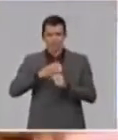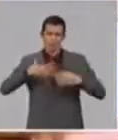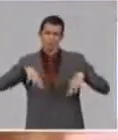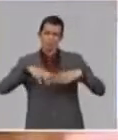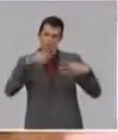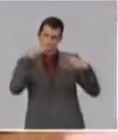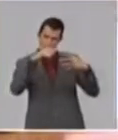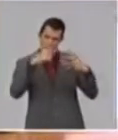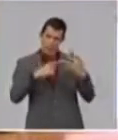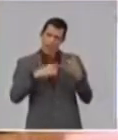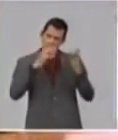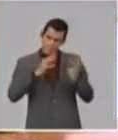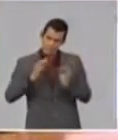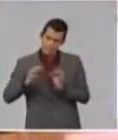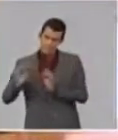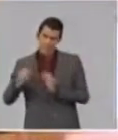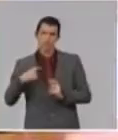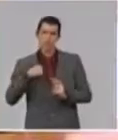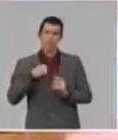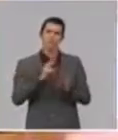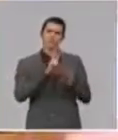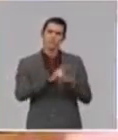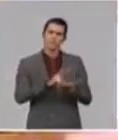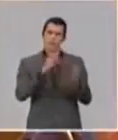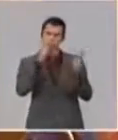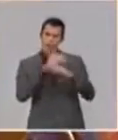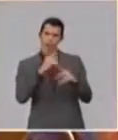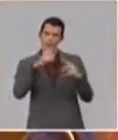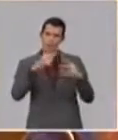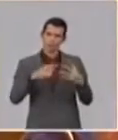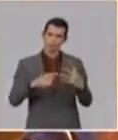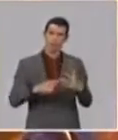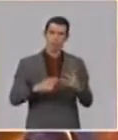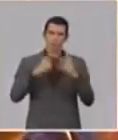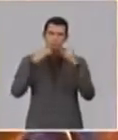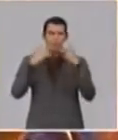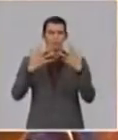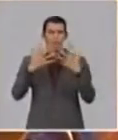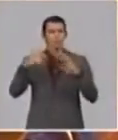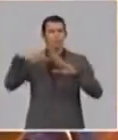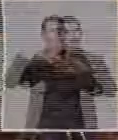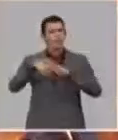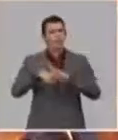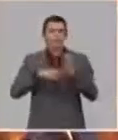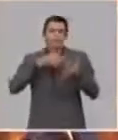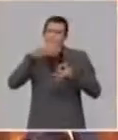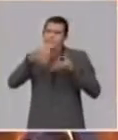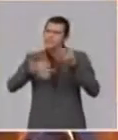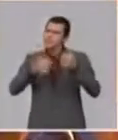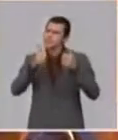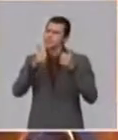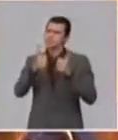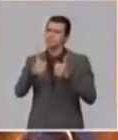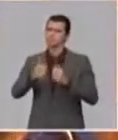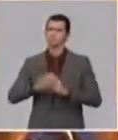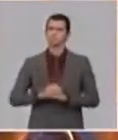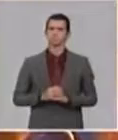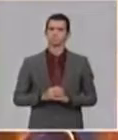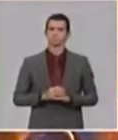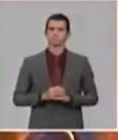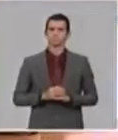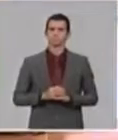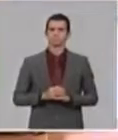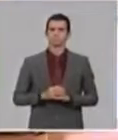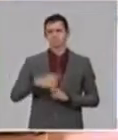vivo en este lugar, no me han visitado. Entonces, la experiencia que hemos recibido en la mesa redonda se la hemos trasladado al Ministerio de Trabajo y ha habido respuestas directas a la población. De esa